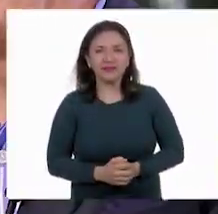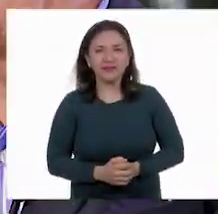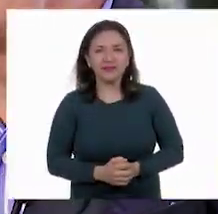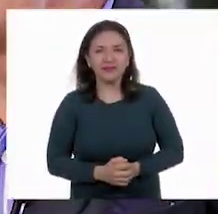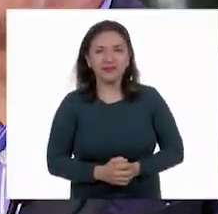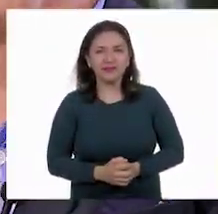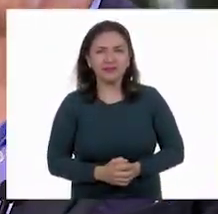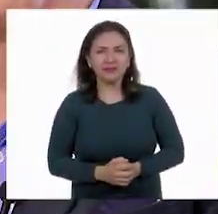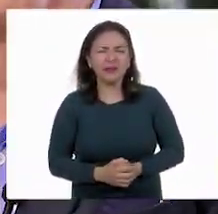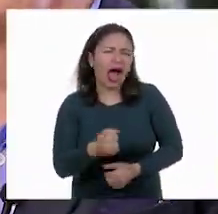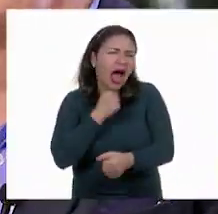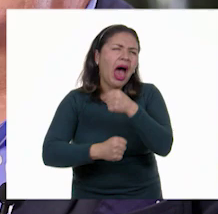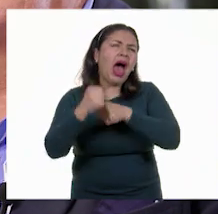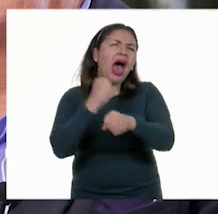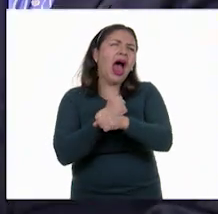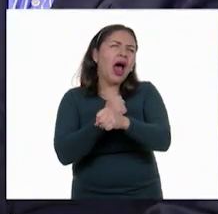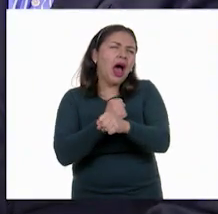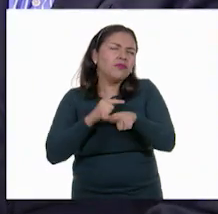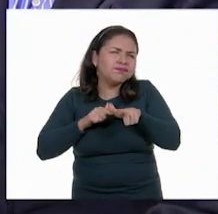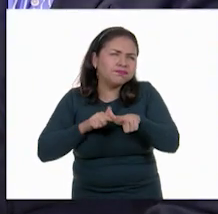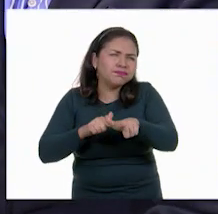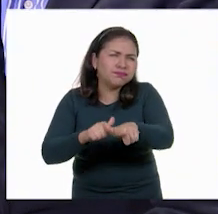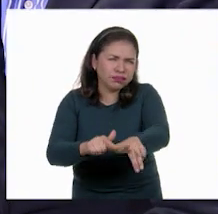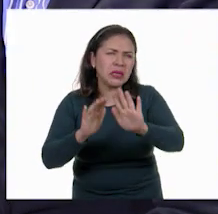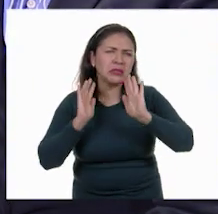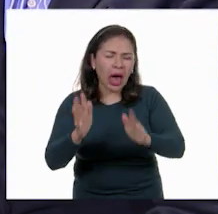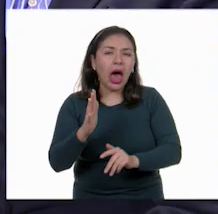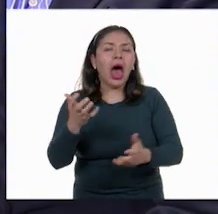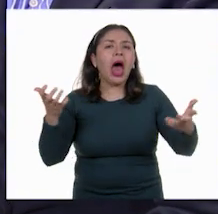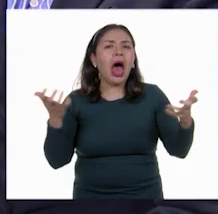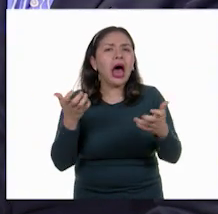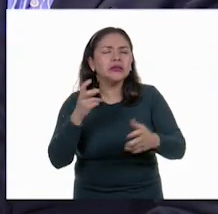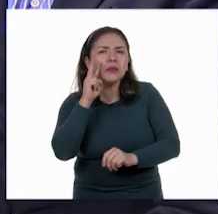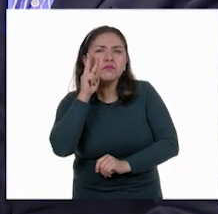A lo largo de todos estos años se logra,